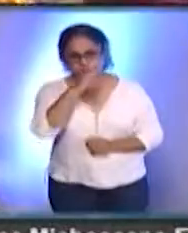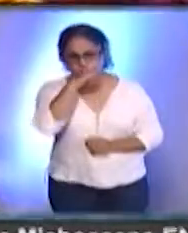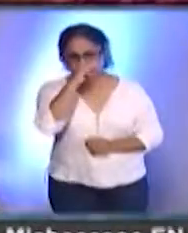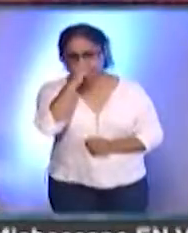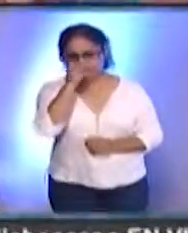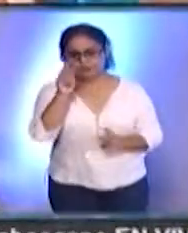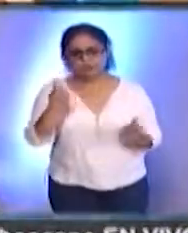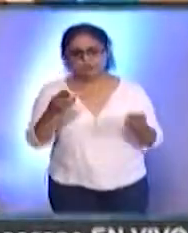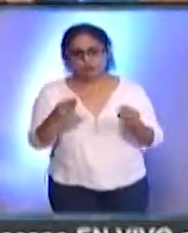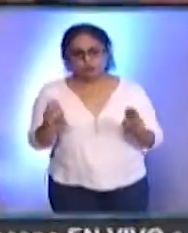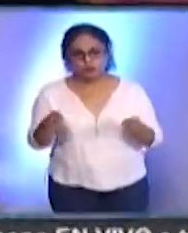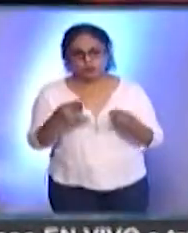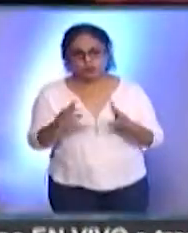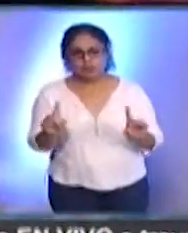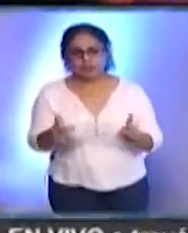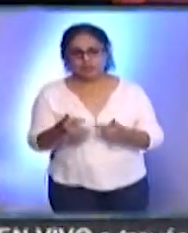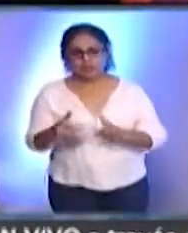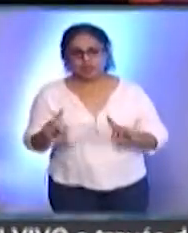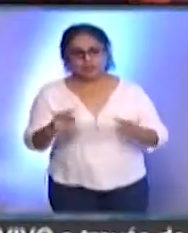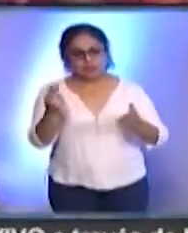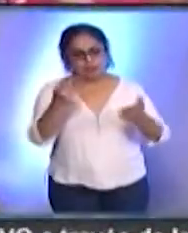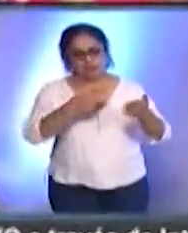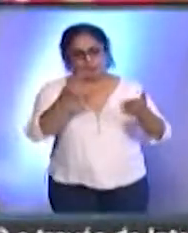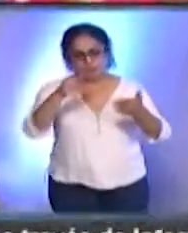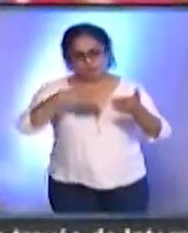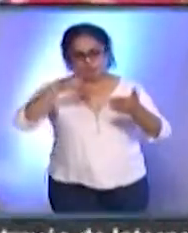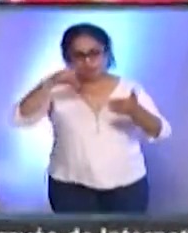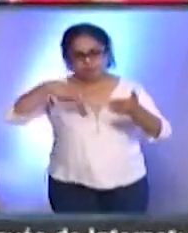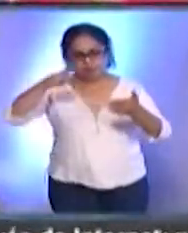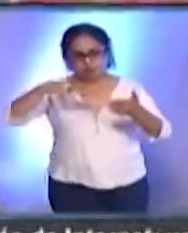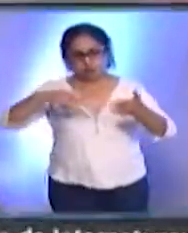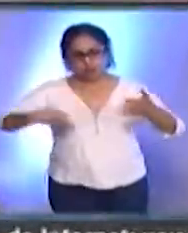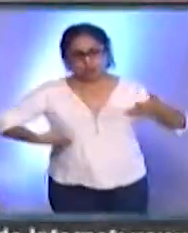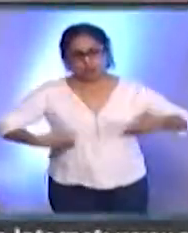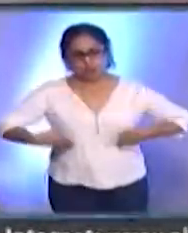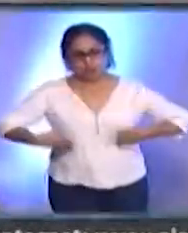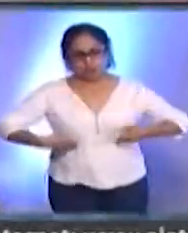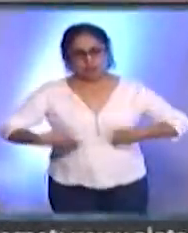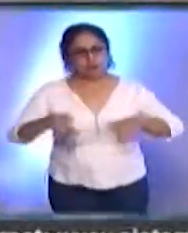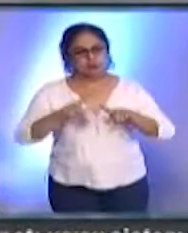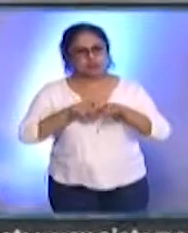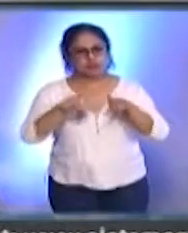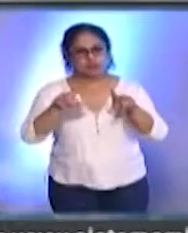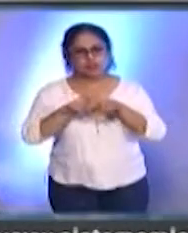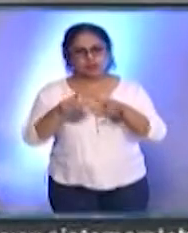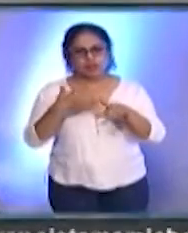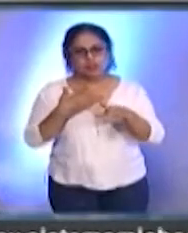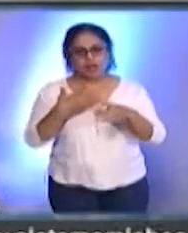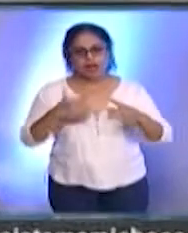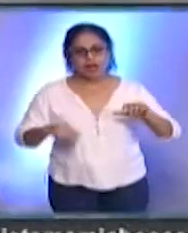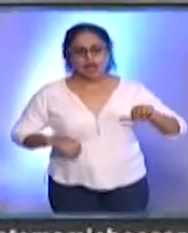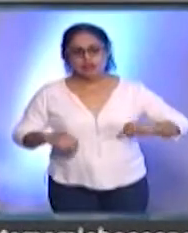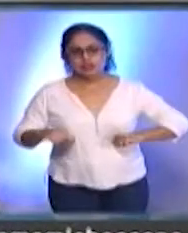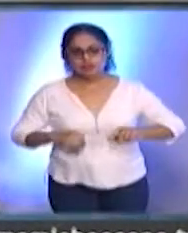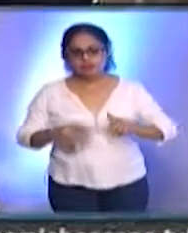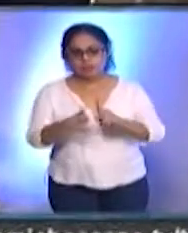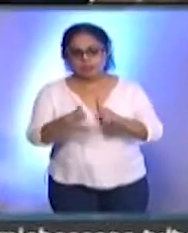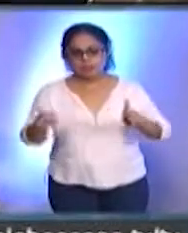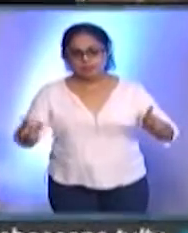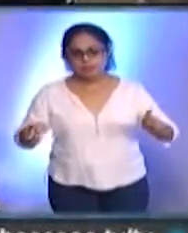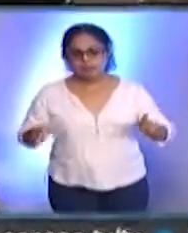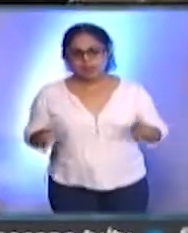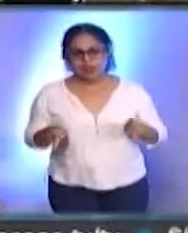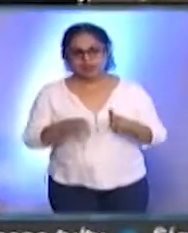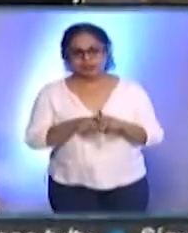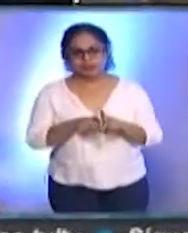Música, danza, pintura, teatro y muchas más actividades son las que se llevarán a cabo en las plazas públicas de Morelia y sus tenencias durante el